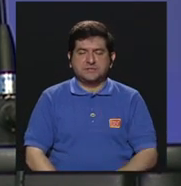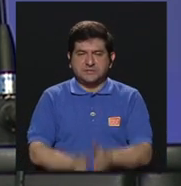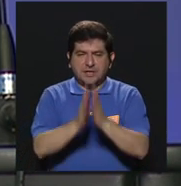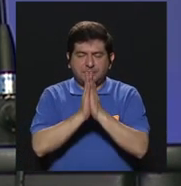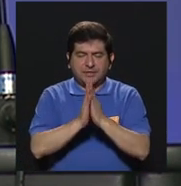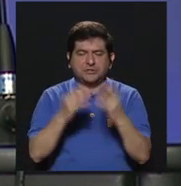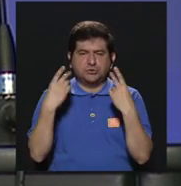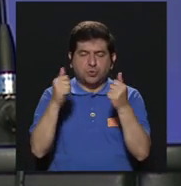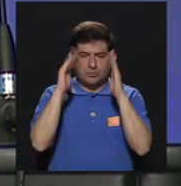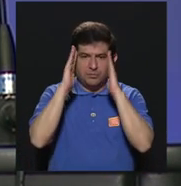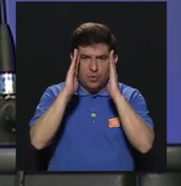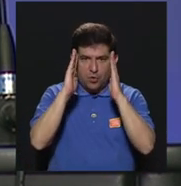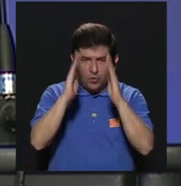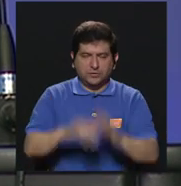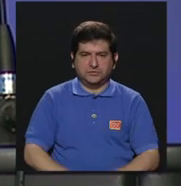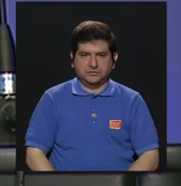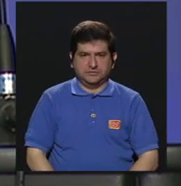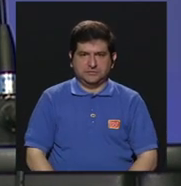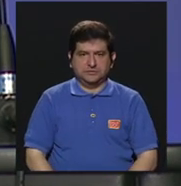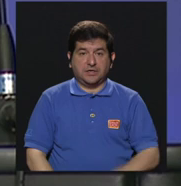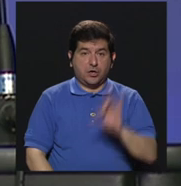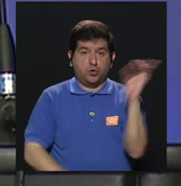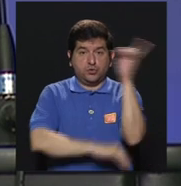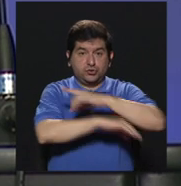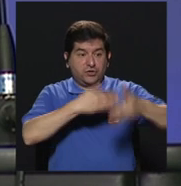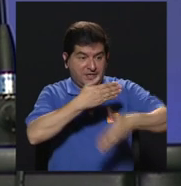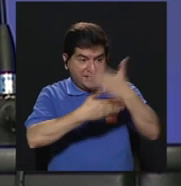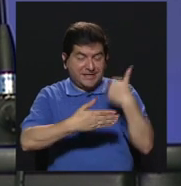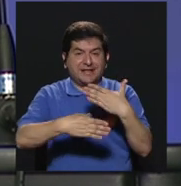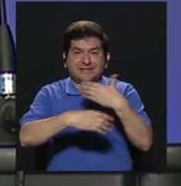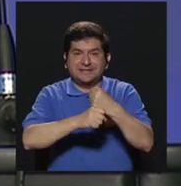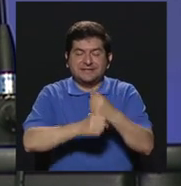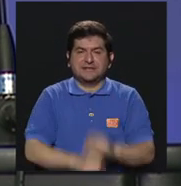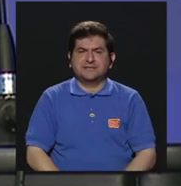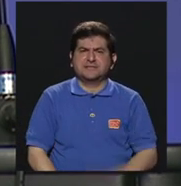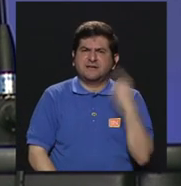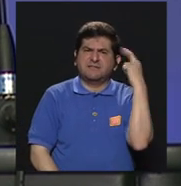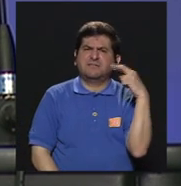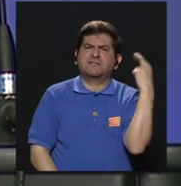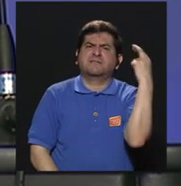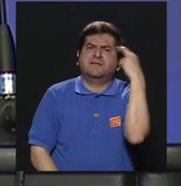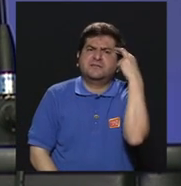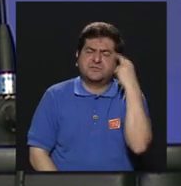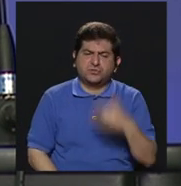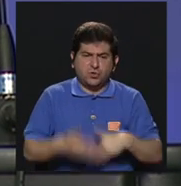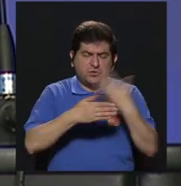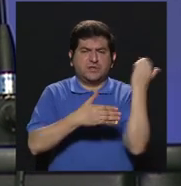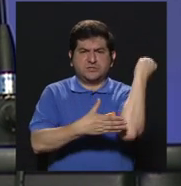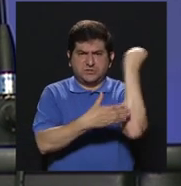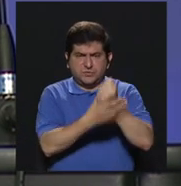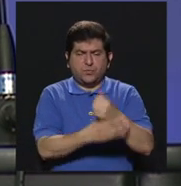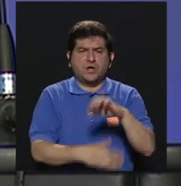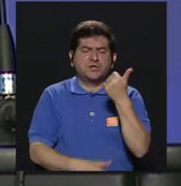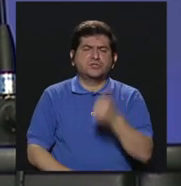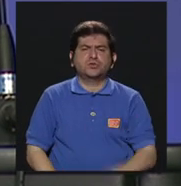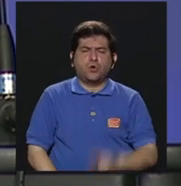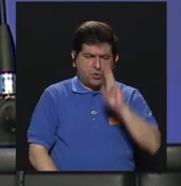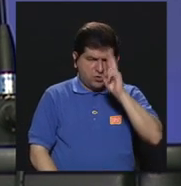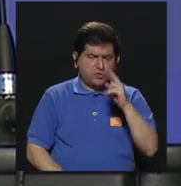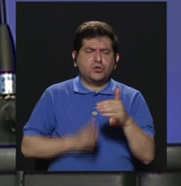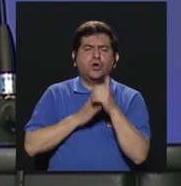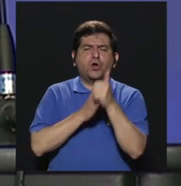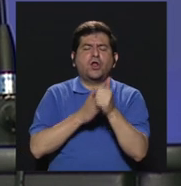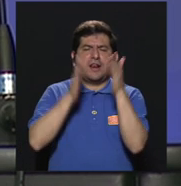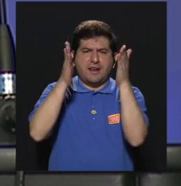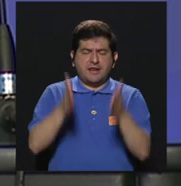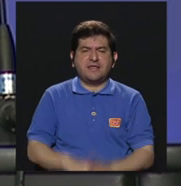urgente, que hicieron hace 8 días, se hace tras el asesinato de otro reconocido